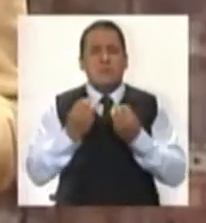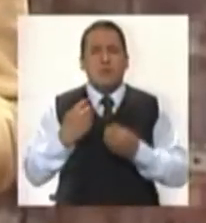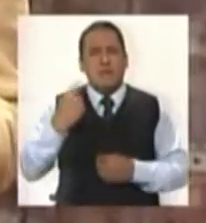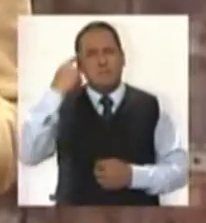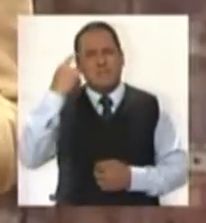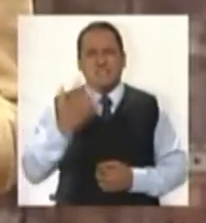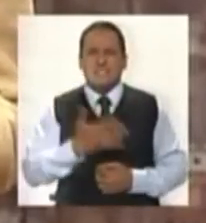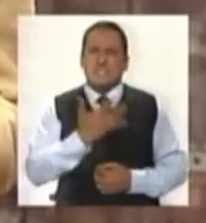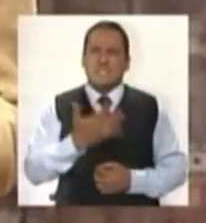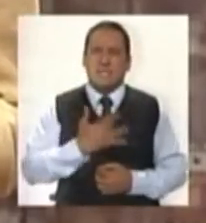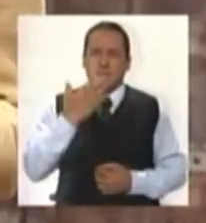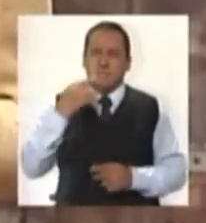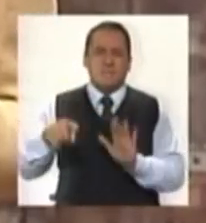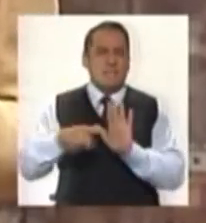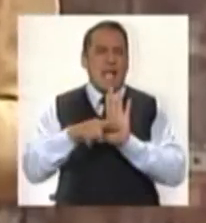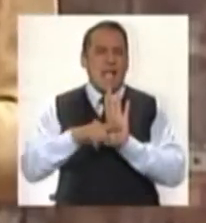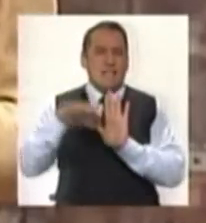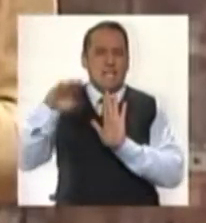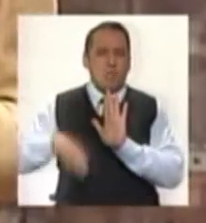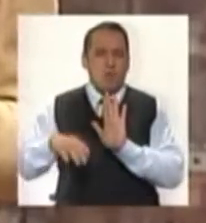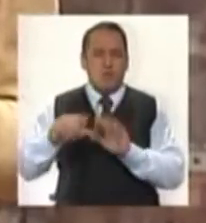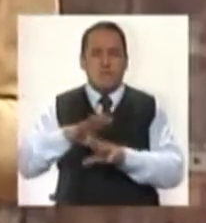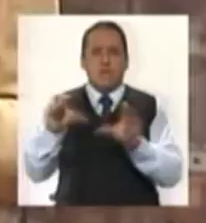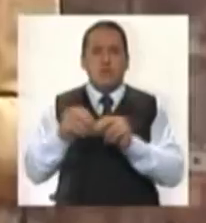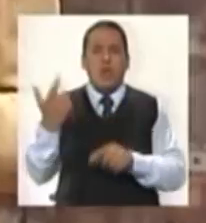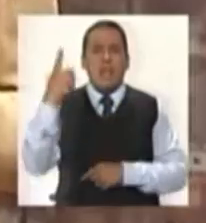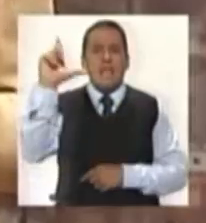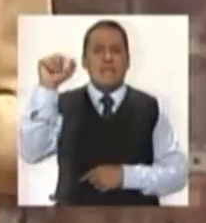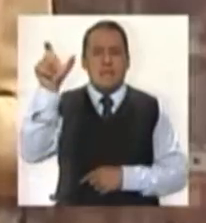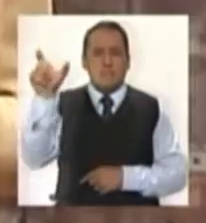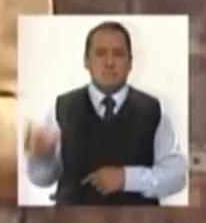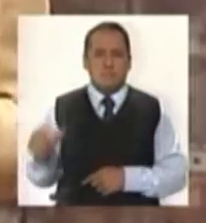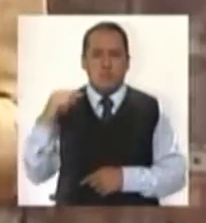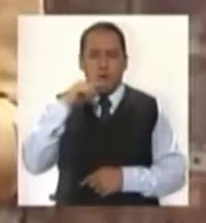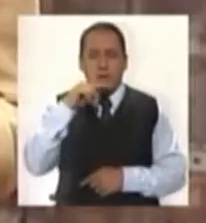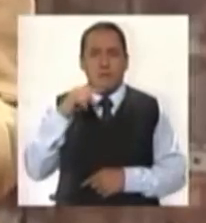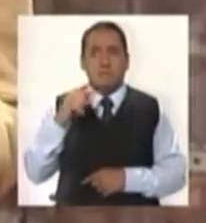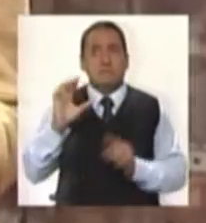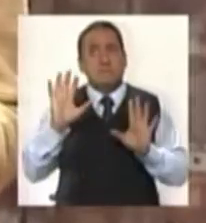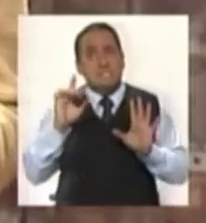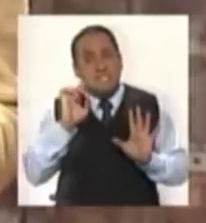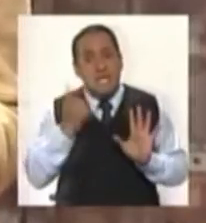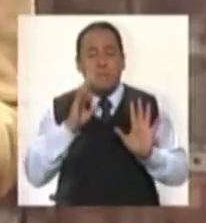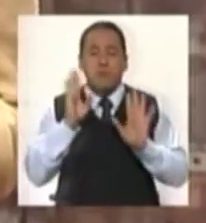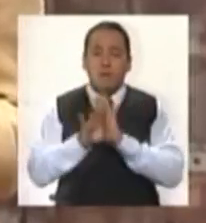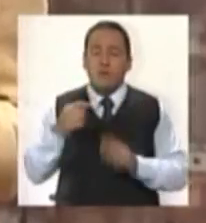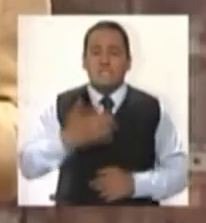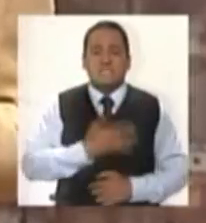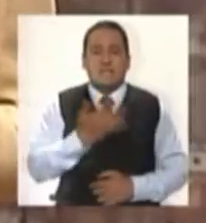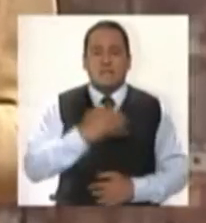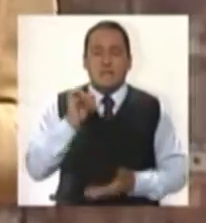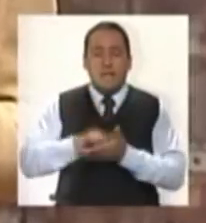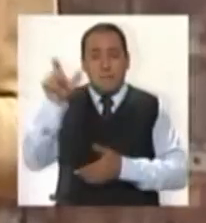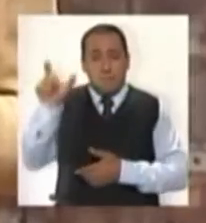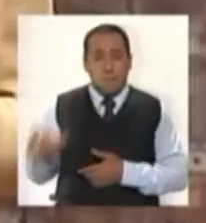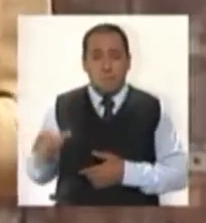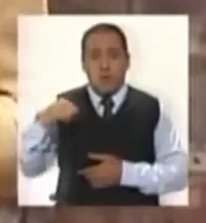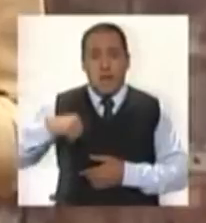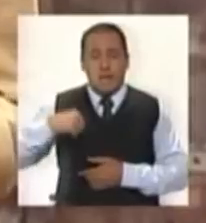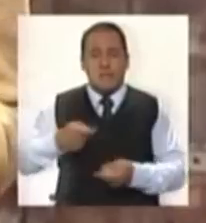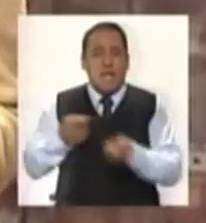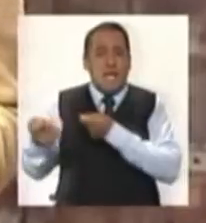percepción negativa hacia la gestión que usted lidera. ¿Será porque sienten que no gestionó de manera adecuada la ciudad,